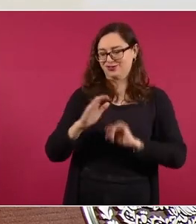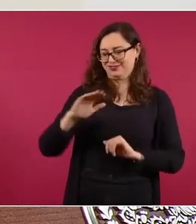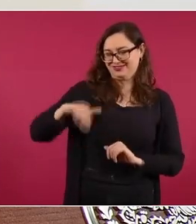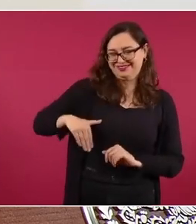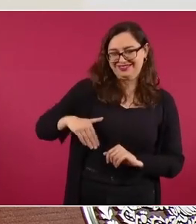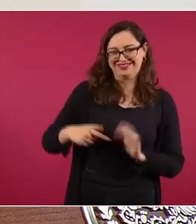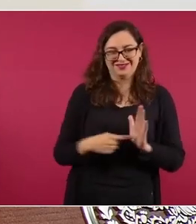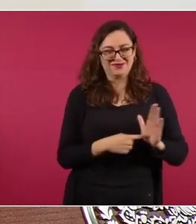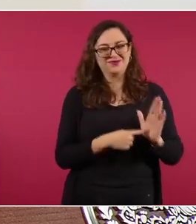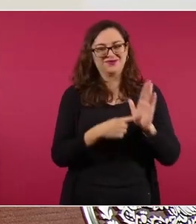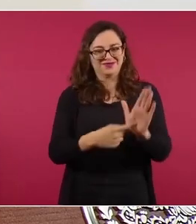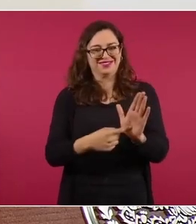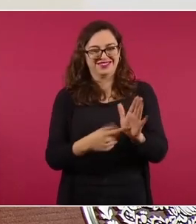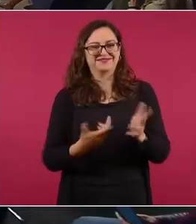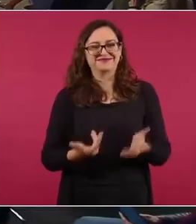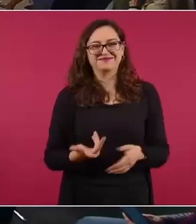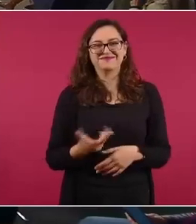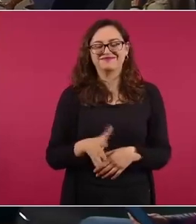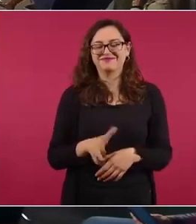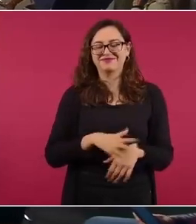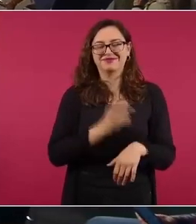que tenía tiempo que no la escuchaba.